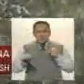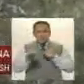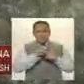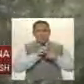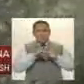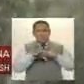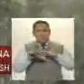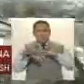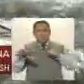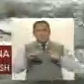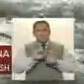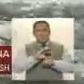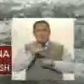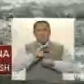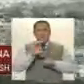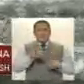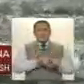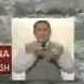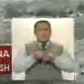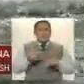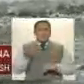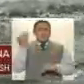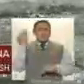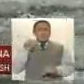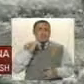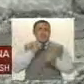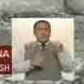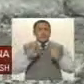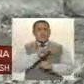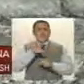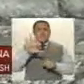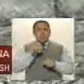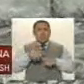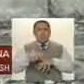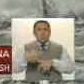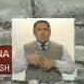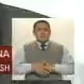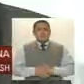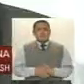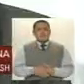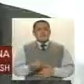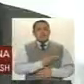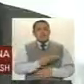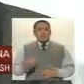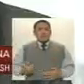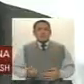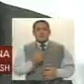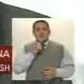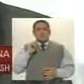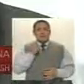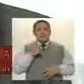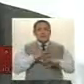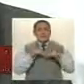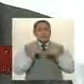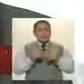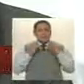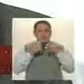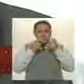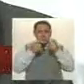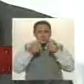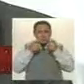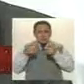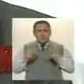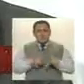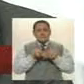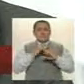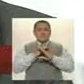fuga de concentrados de mineral de cobre el último 25 de julio. El Estado será absolutamente vigilante